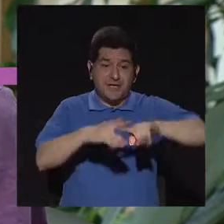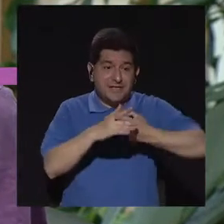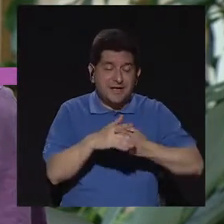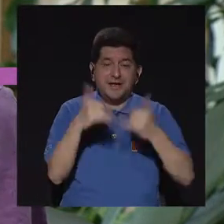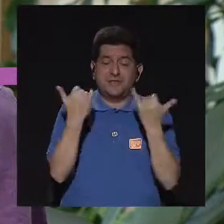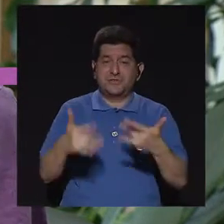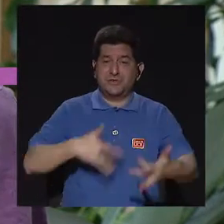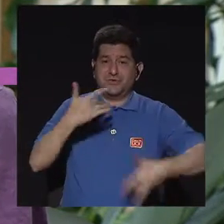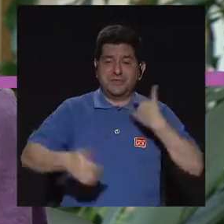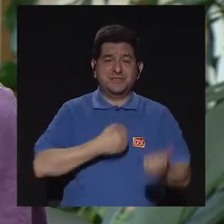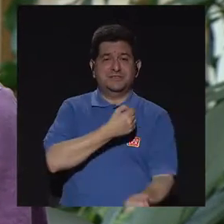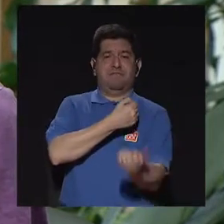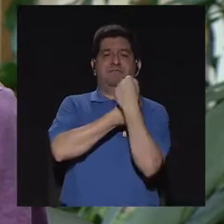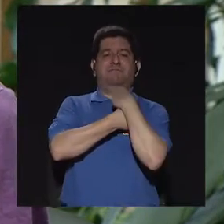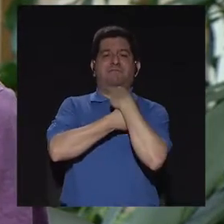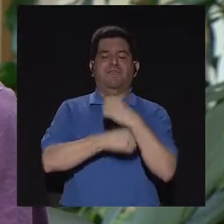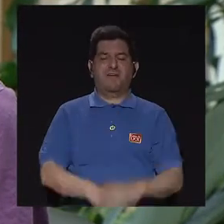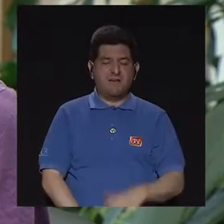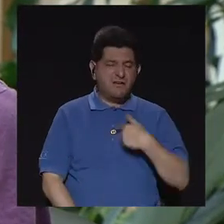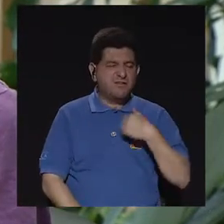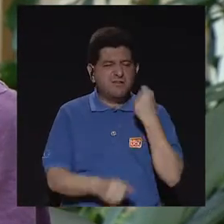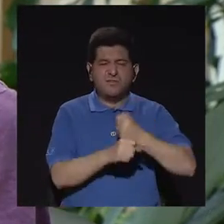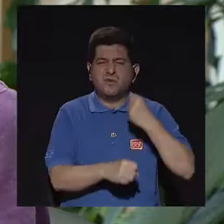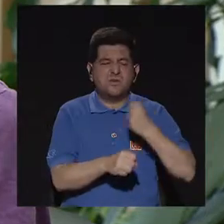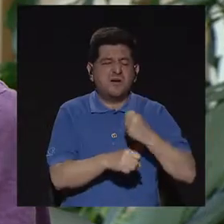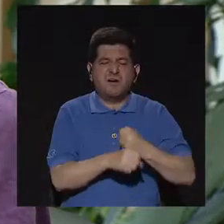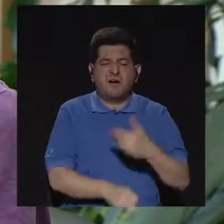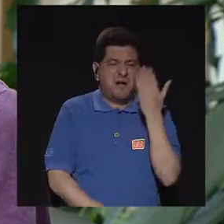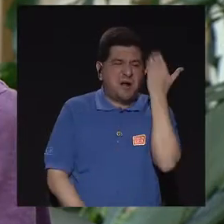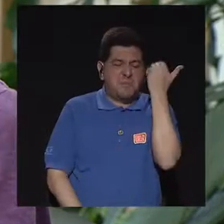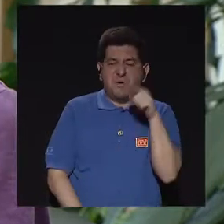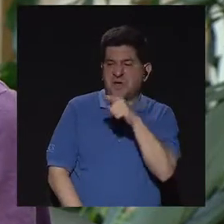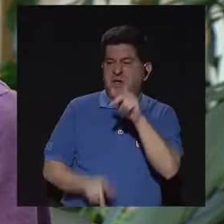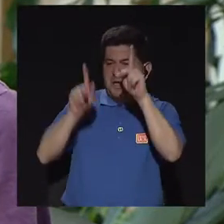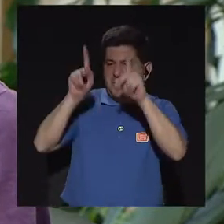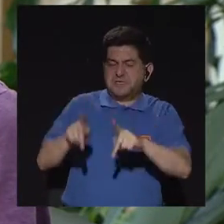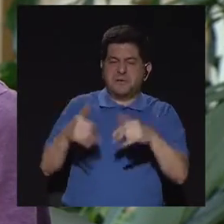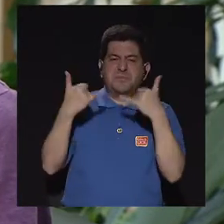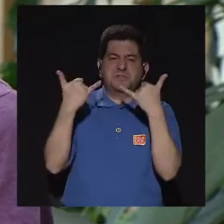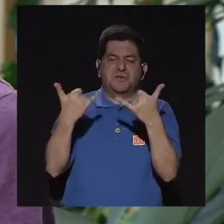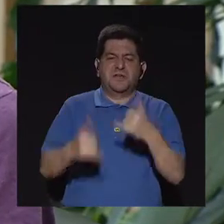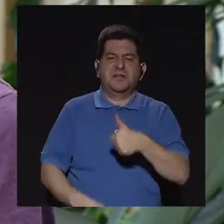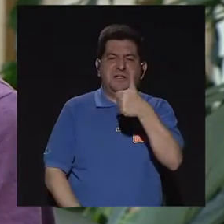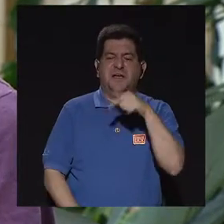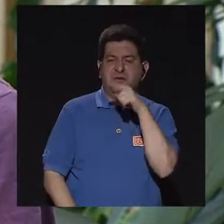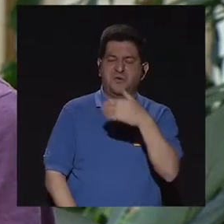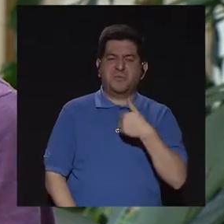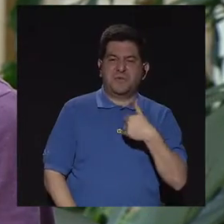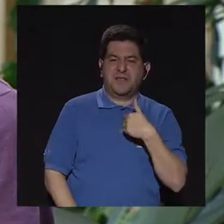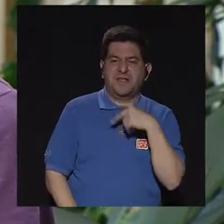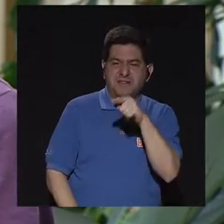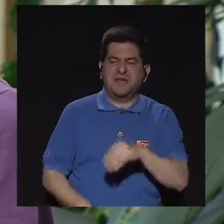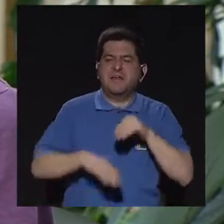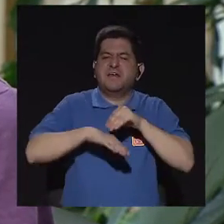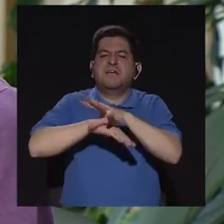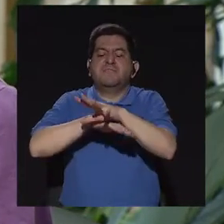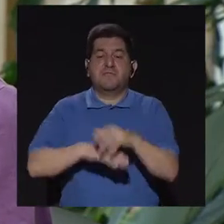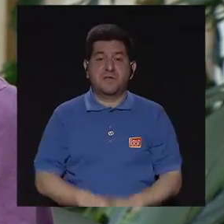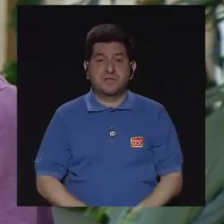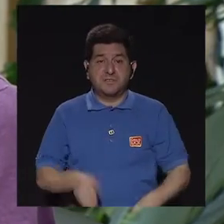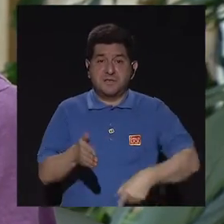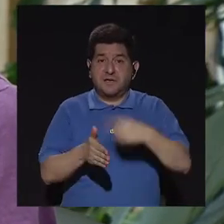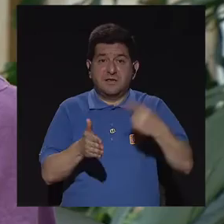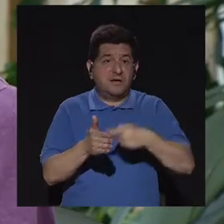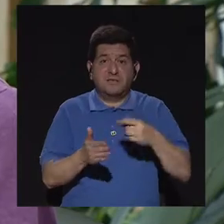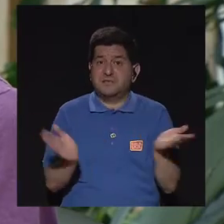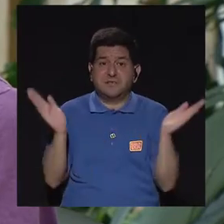desde un principio. Entonces es, ¿para qué me voy a esforzar por lograr eso si esta persona ya lo tiene por una argolla? Y tal vez esa argolla que hablan muchas